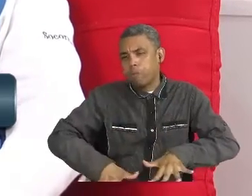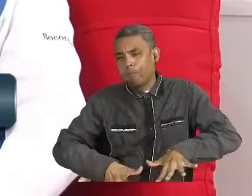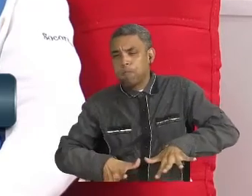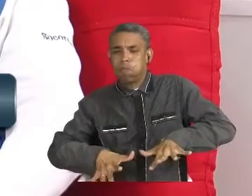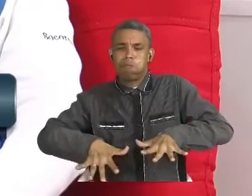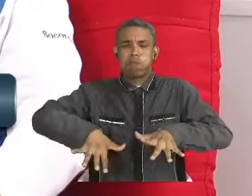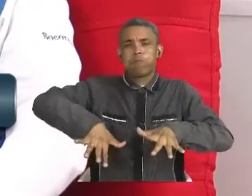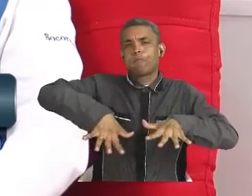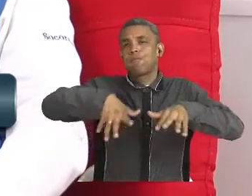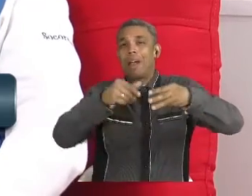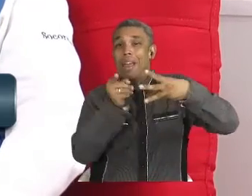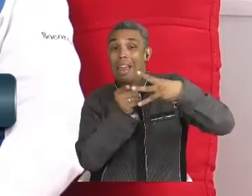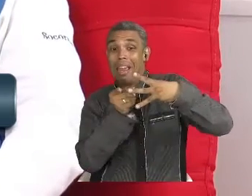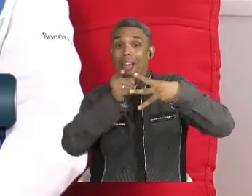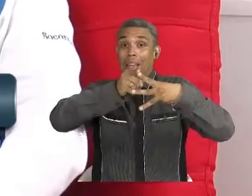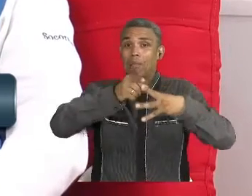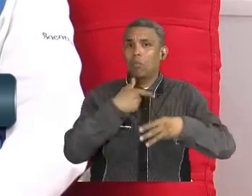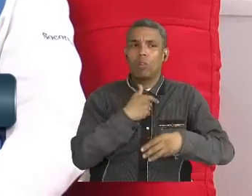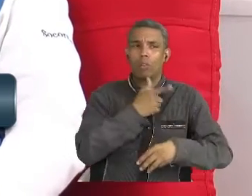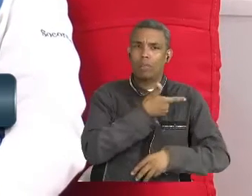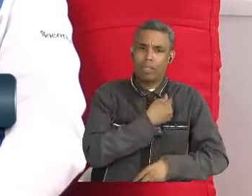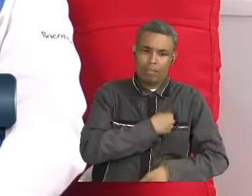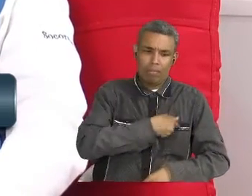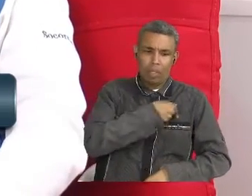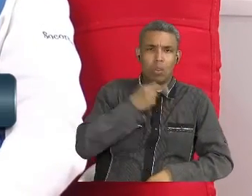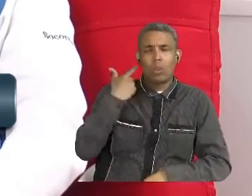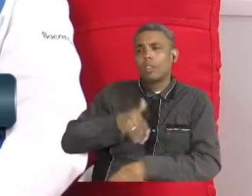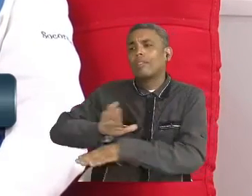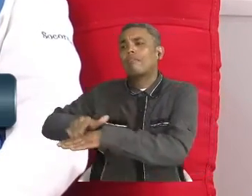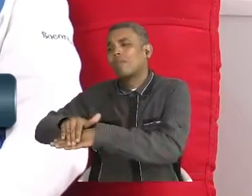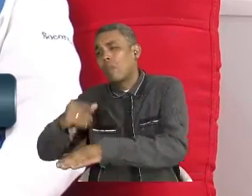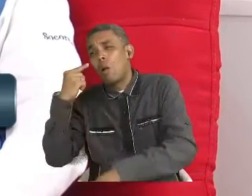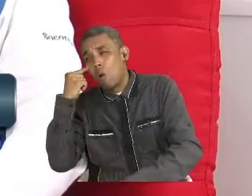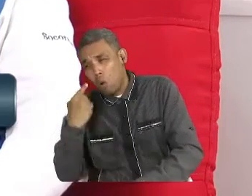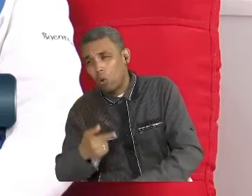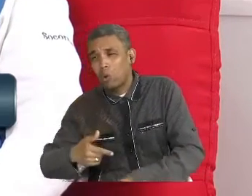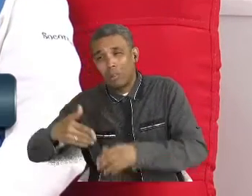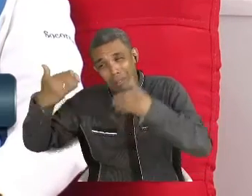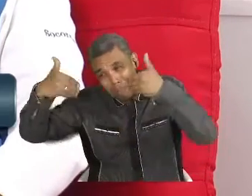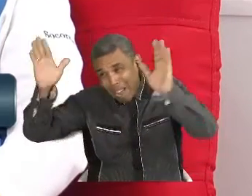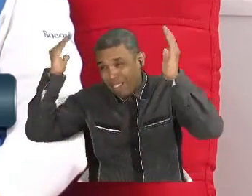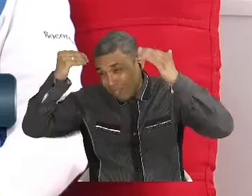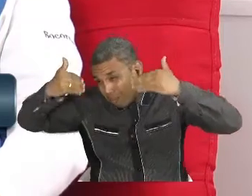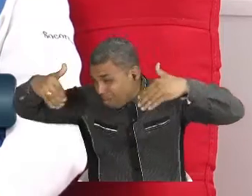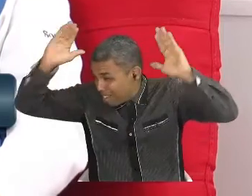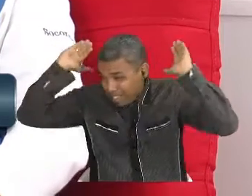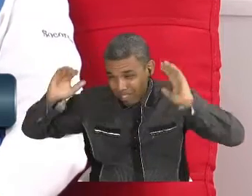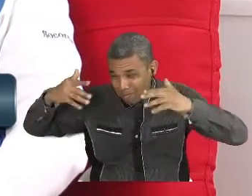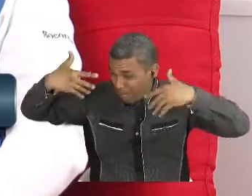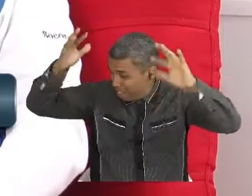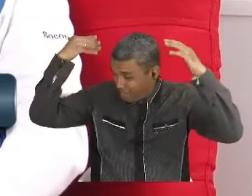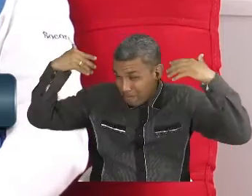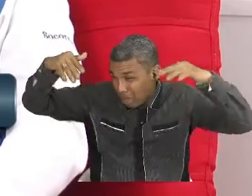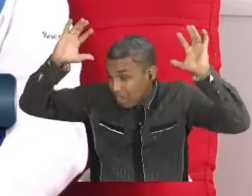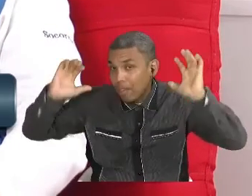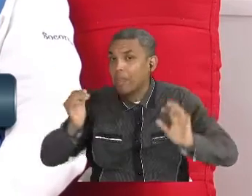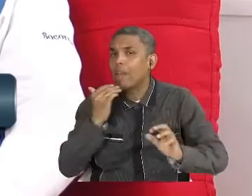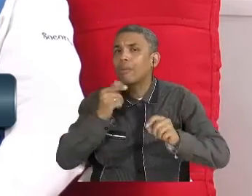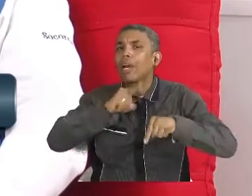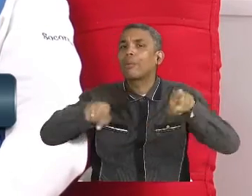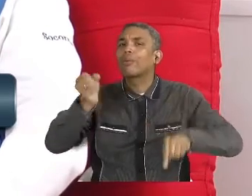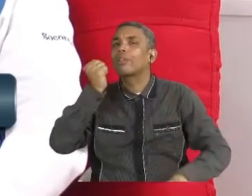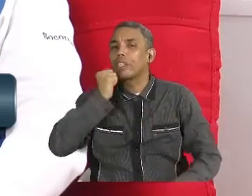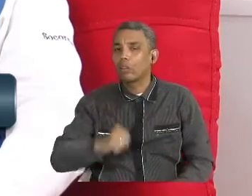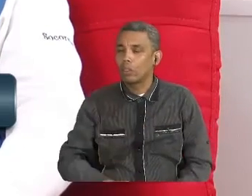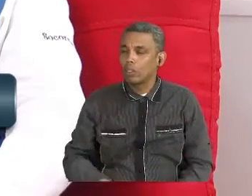que la vida es única y no hay otra. Sí. Lo material se vuelve a recobrar. Entonces, para nosotros es